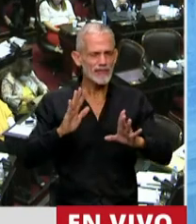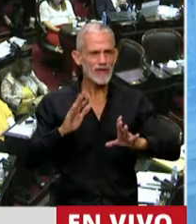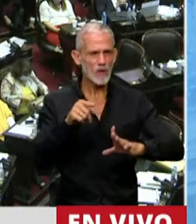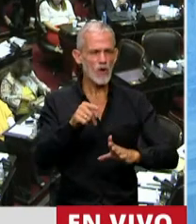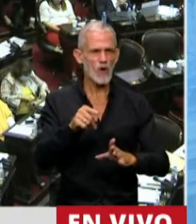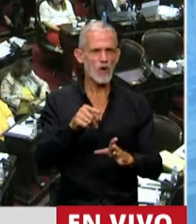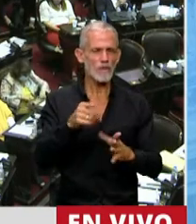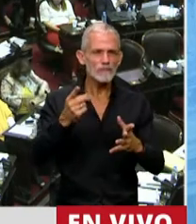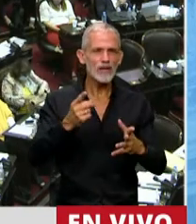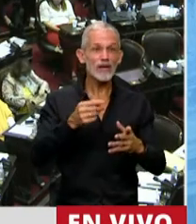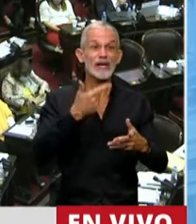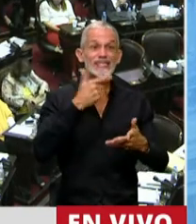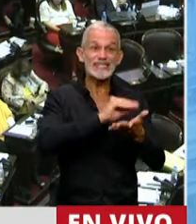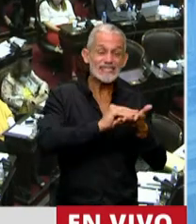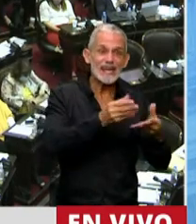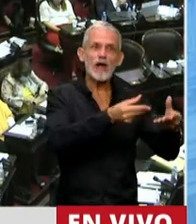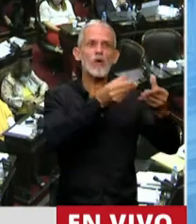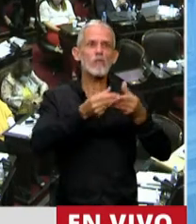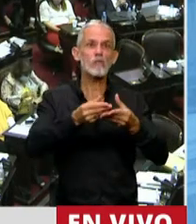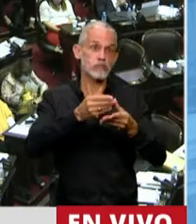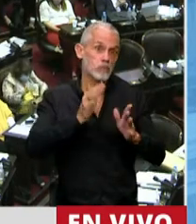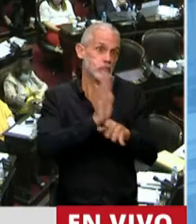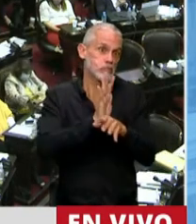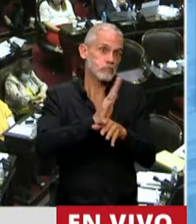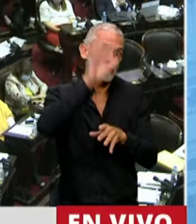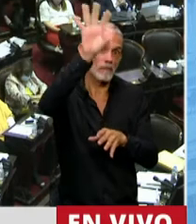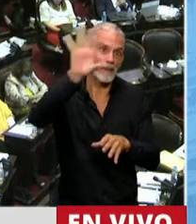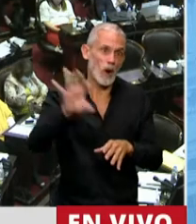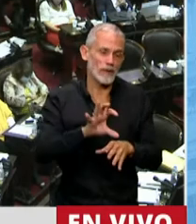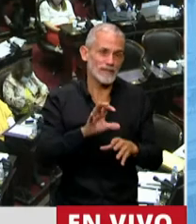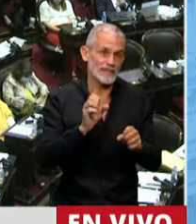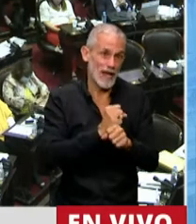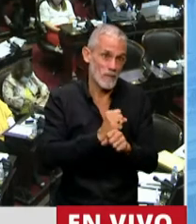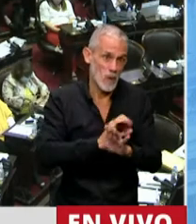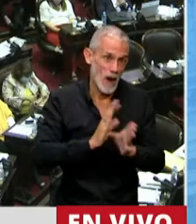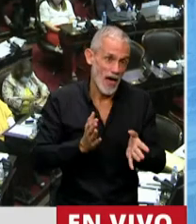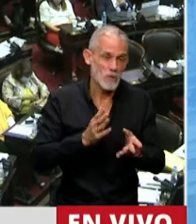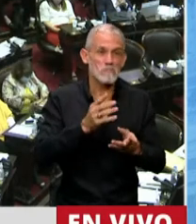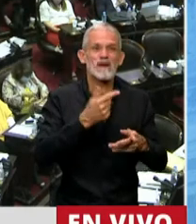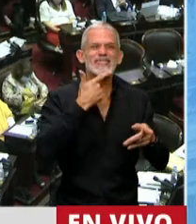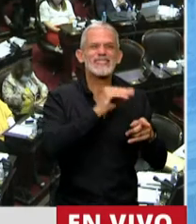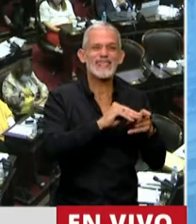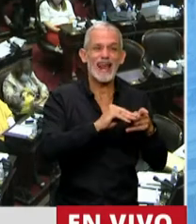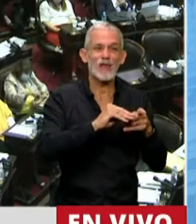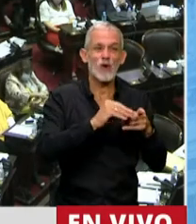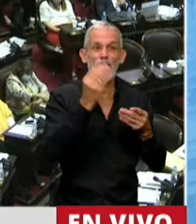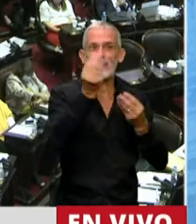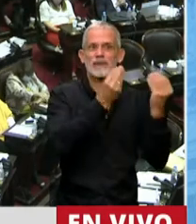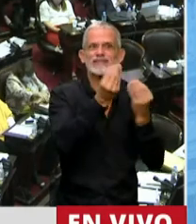Senado viene con la venia de las provincias, porque los senadores son representantes de los estados